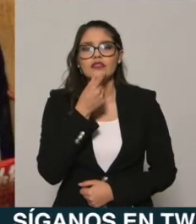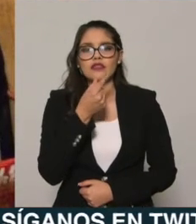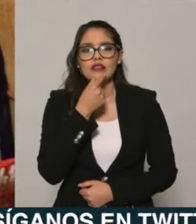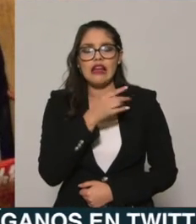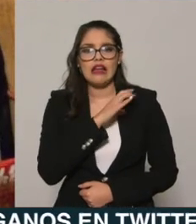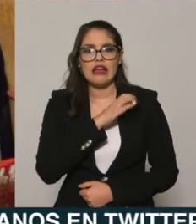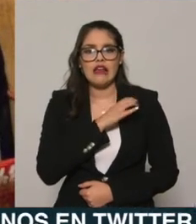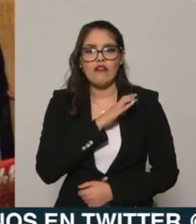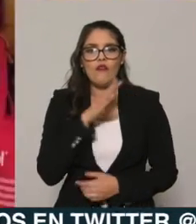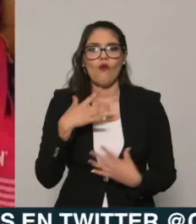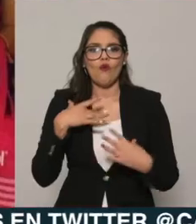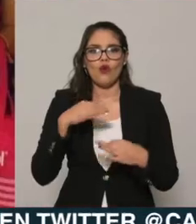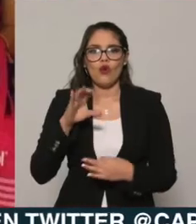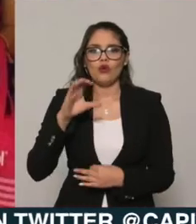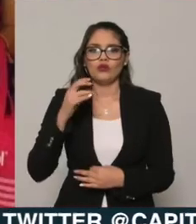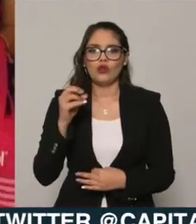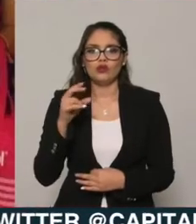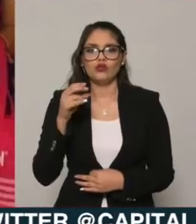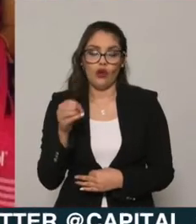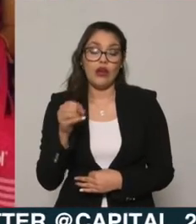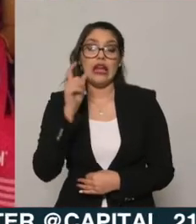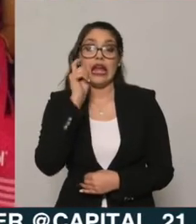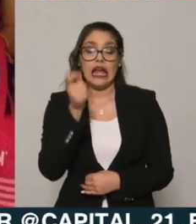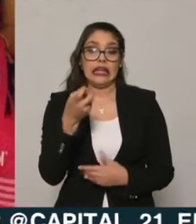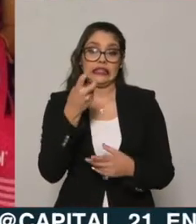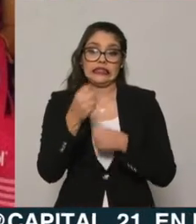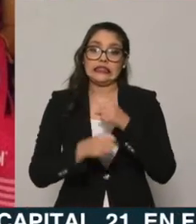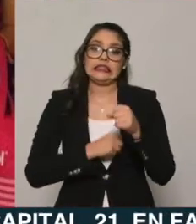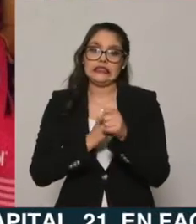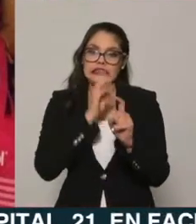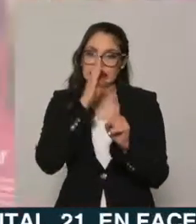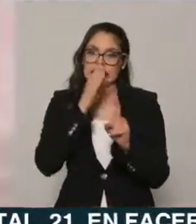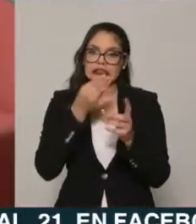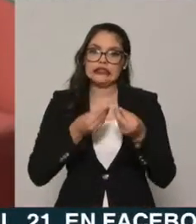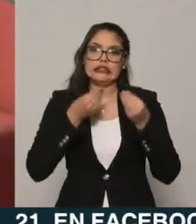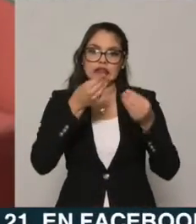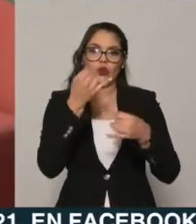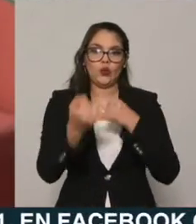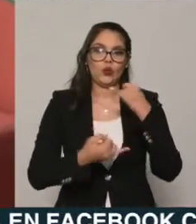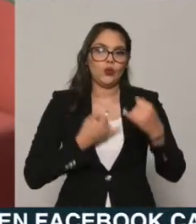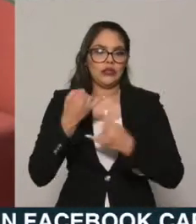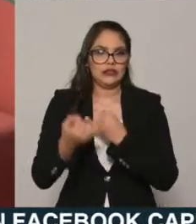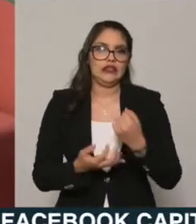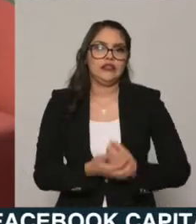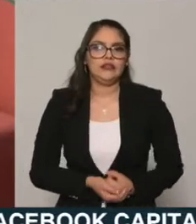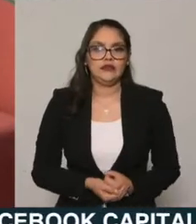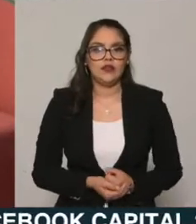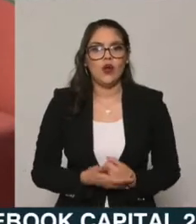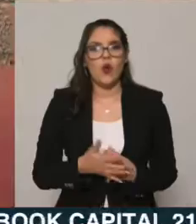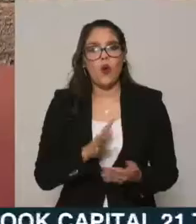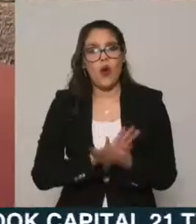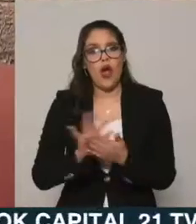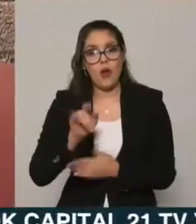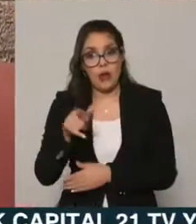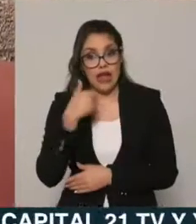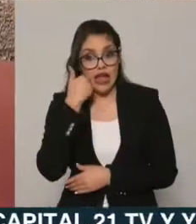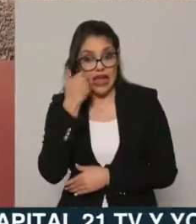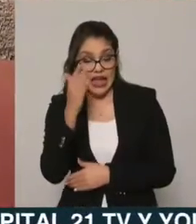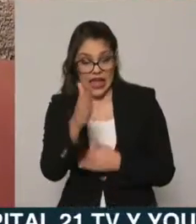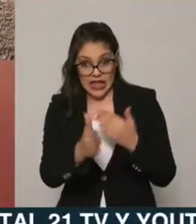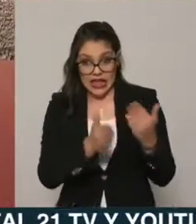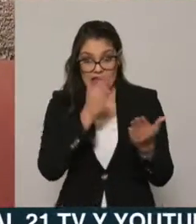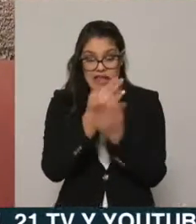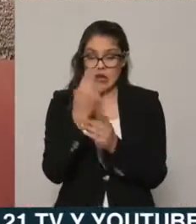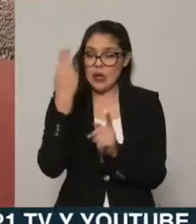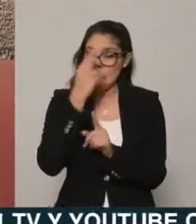Chocho. Vayan directo este año para ellos. Ok, entonces el requisito para poder disfrutar de Algo está pasando